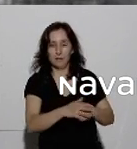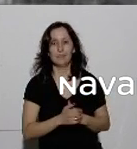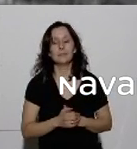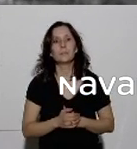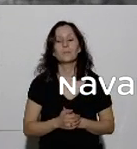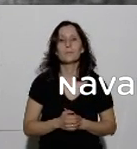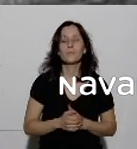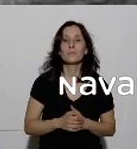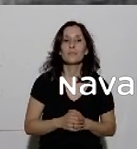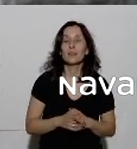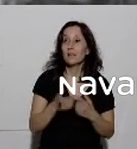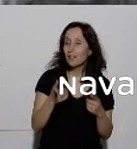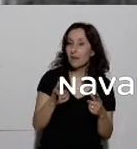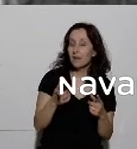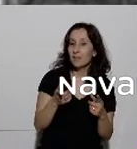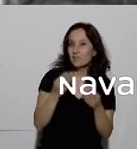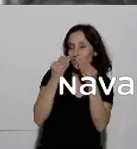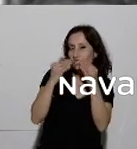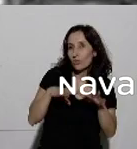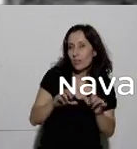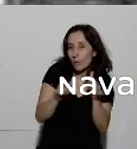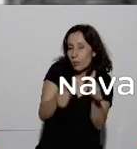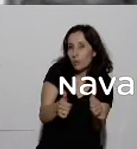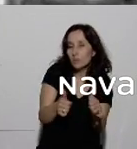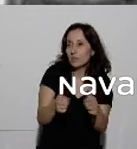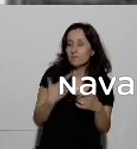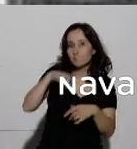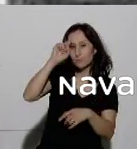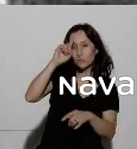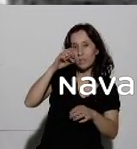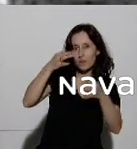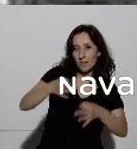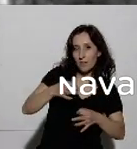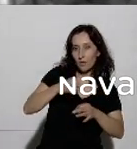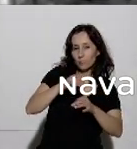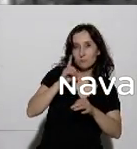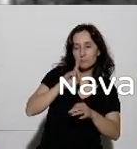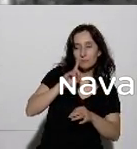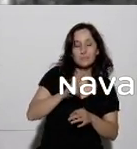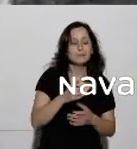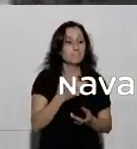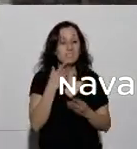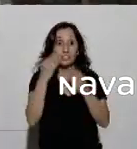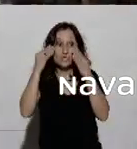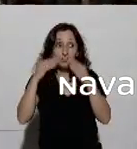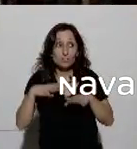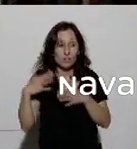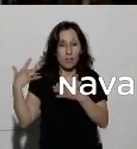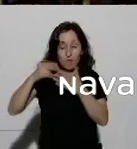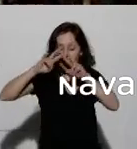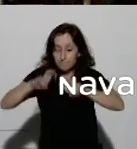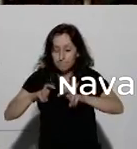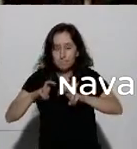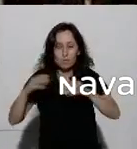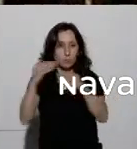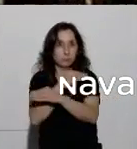Y ahí quizás comience toda la leyenda, no sé si es leyenda o realidad. Pues en realidad no se sabe, ¿eh? Los historiadores no se ponen de acuerdo y hay quienes